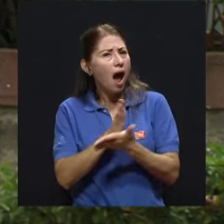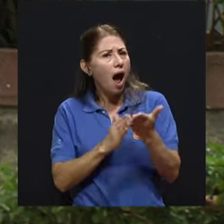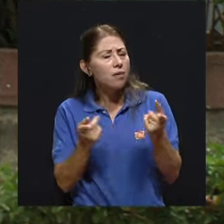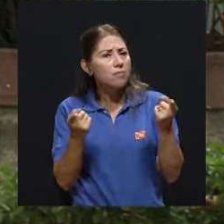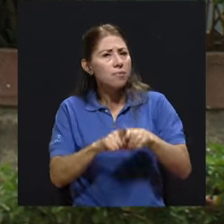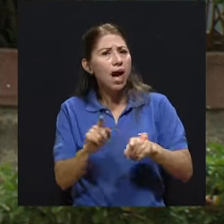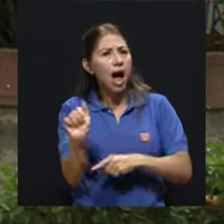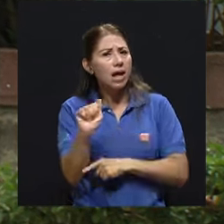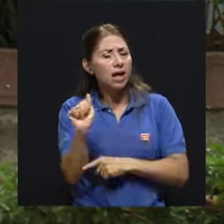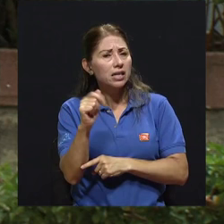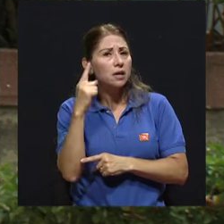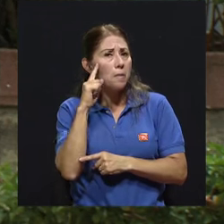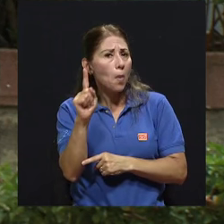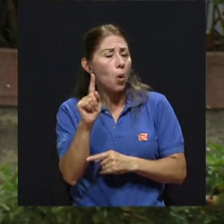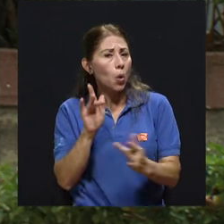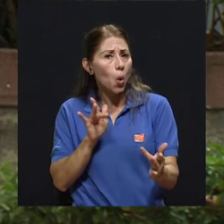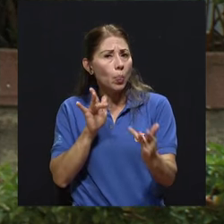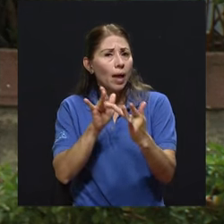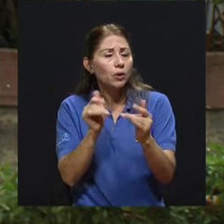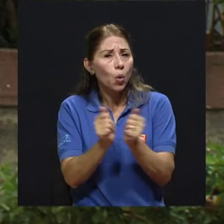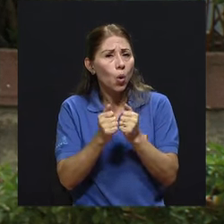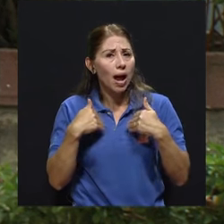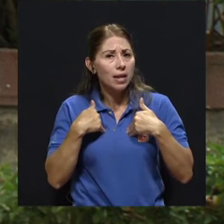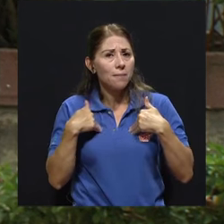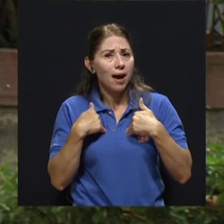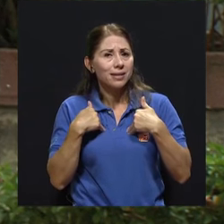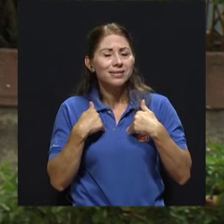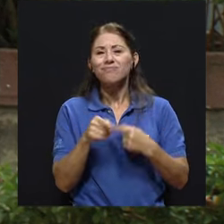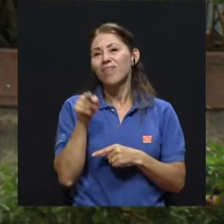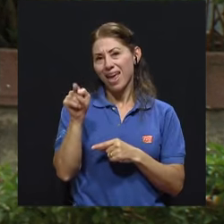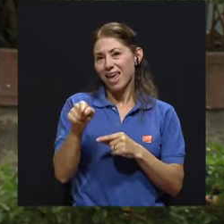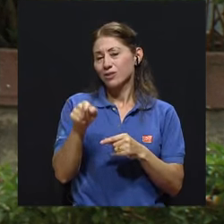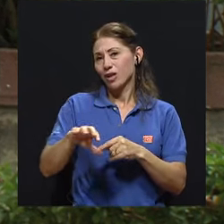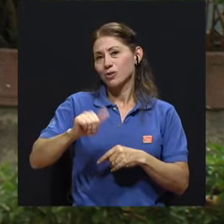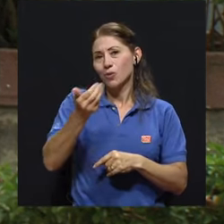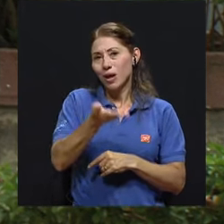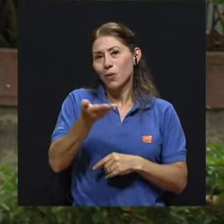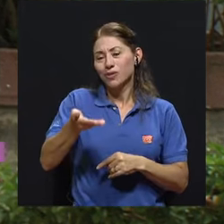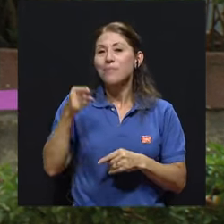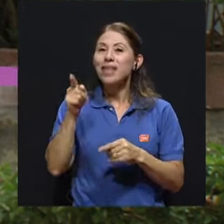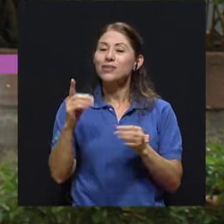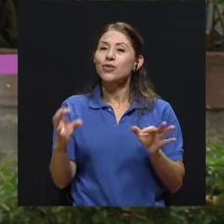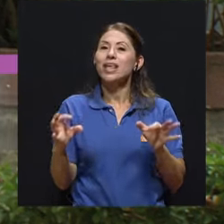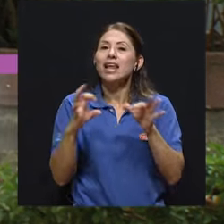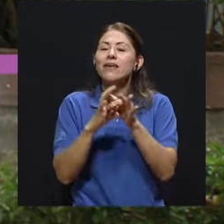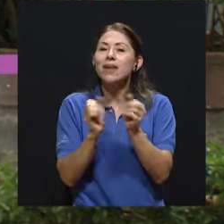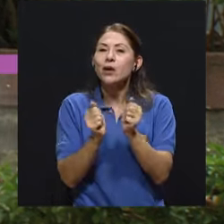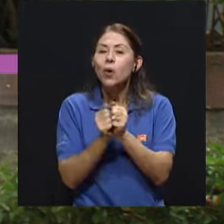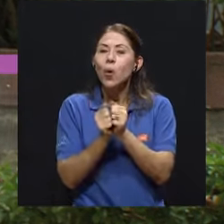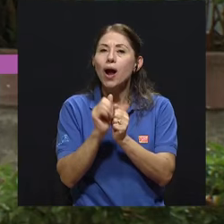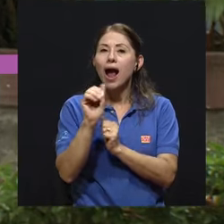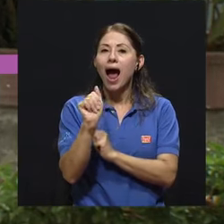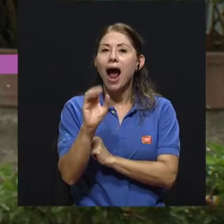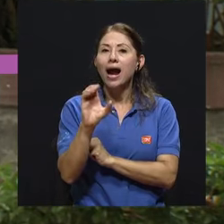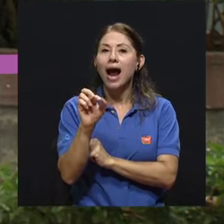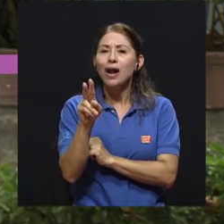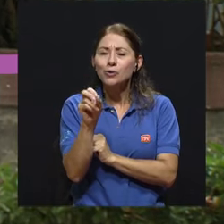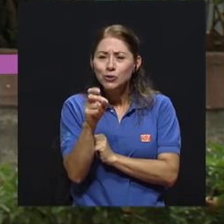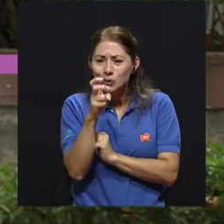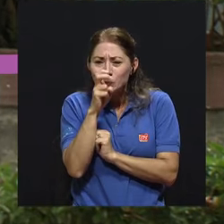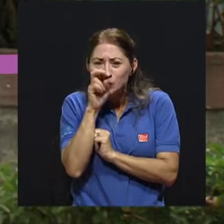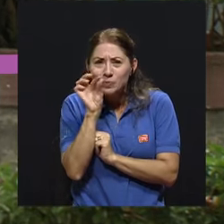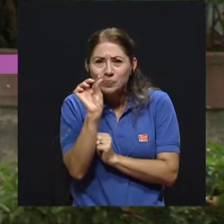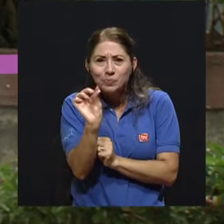bien son alergenos de otro tipo, más bien son... lo que tiene que ver con los ácaros que andan los animales, con el pelo mismo del